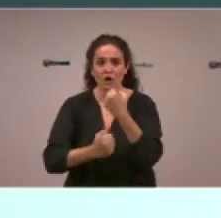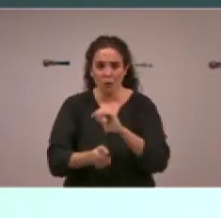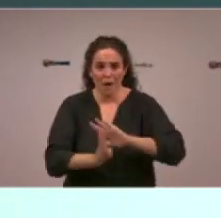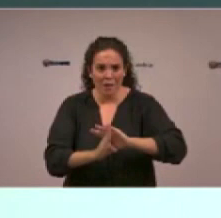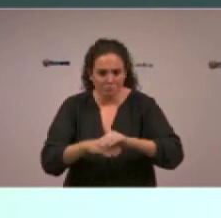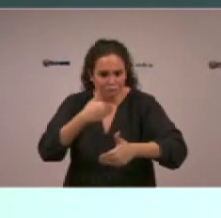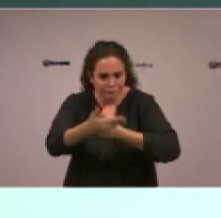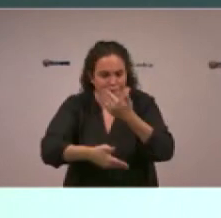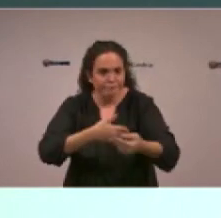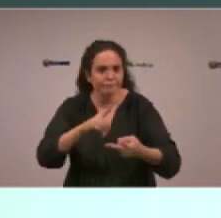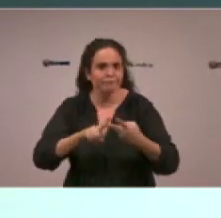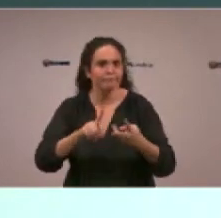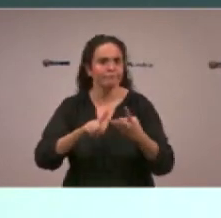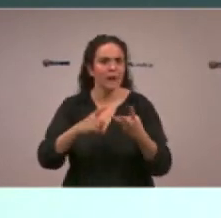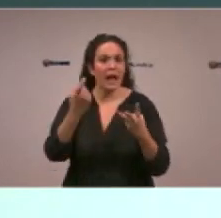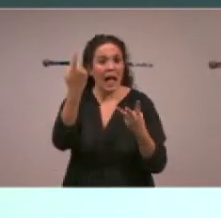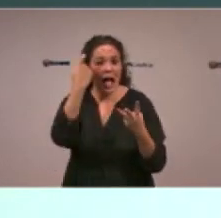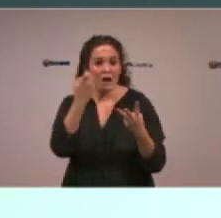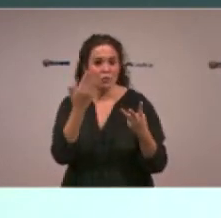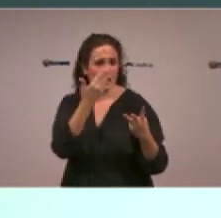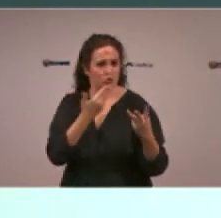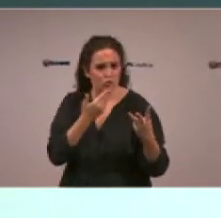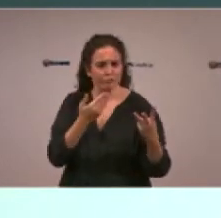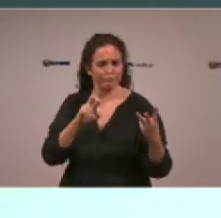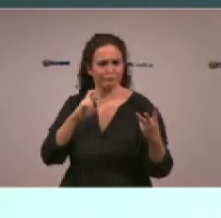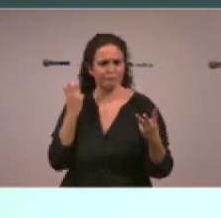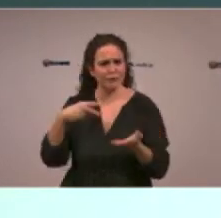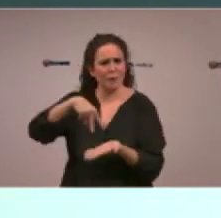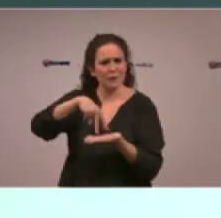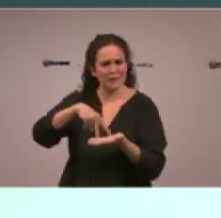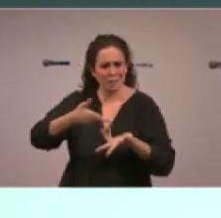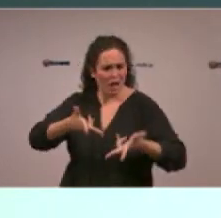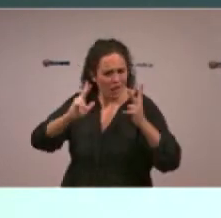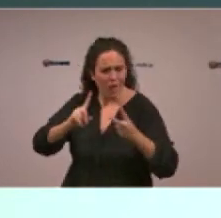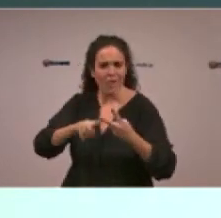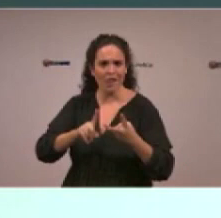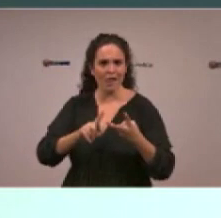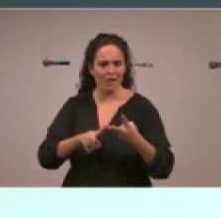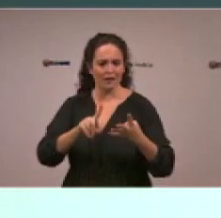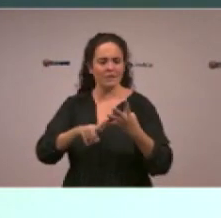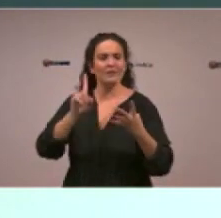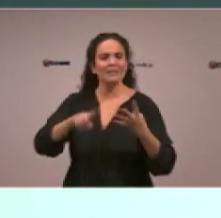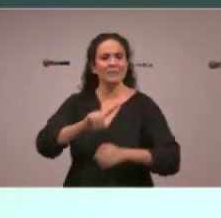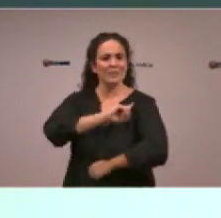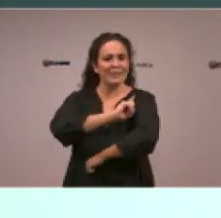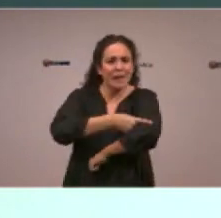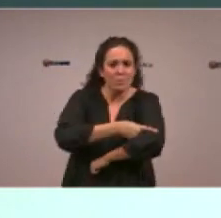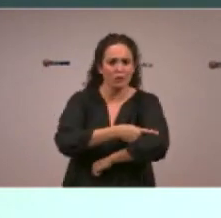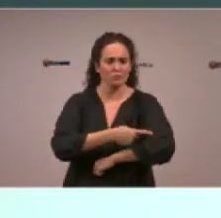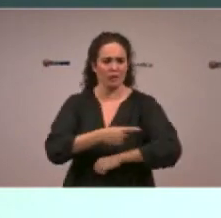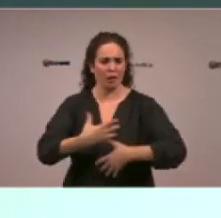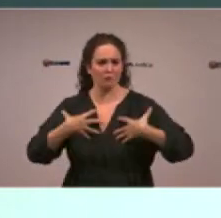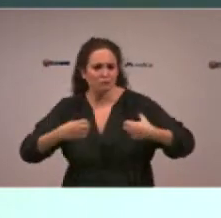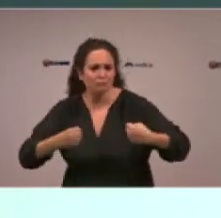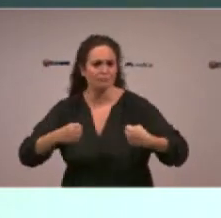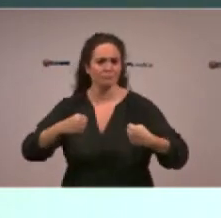permita a nuestros estudiantes una actividad educativa presencial, que permita la actividad física y permita también una